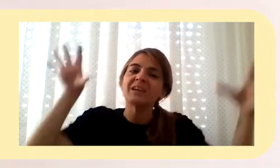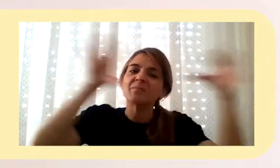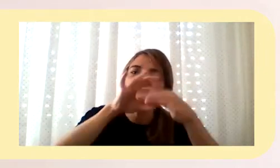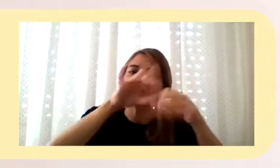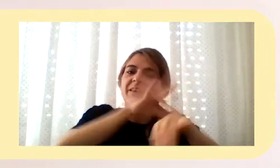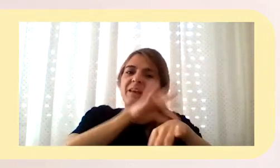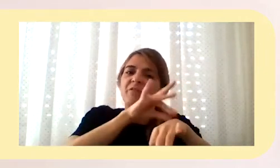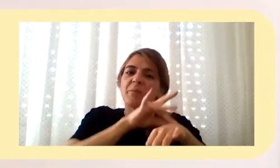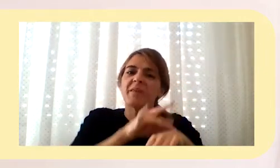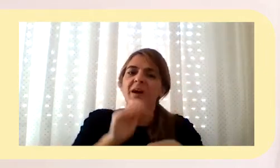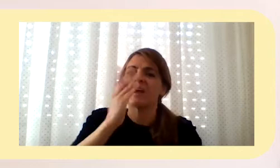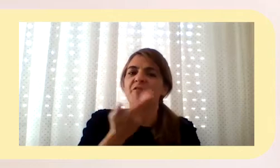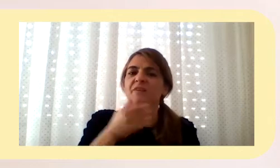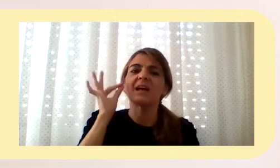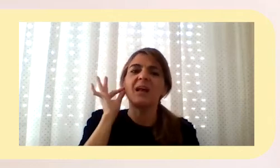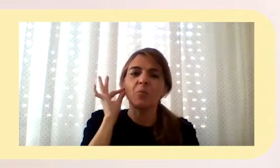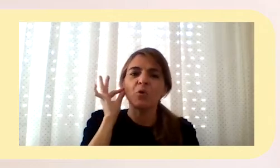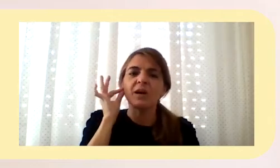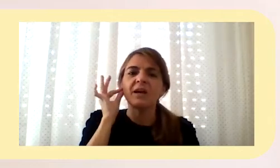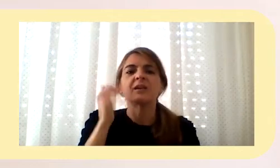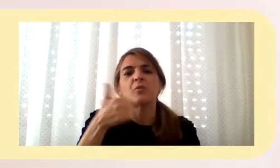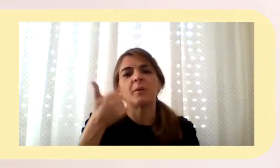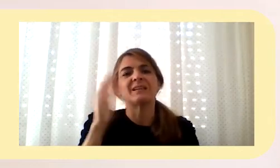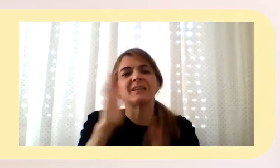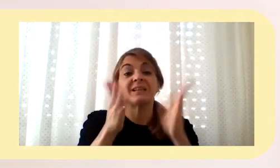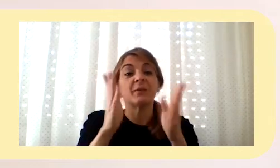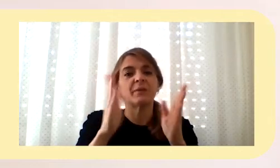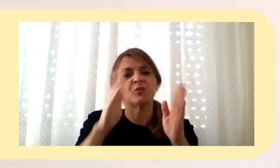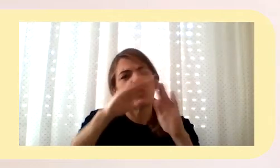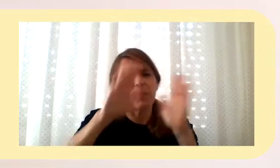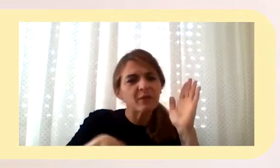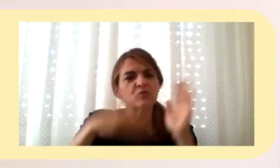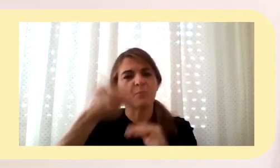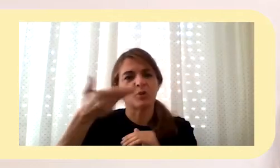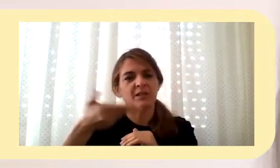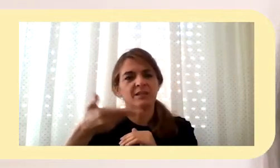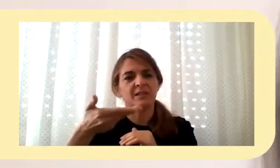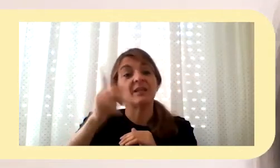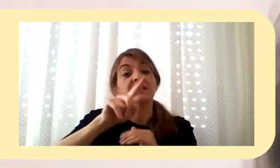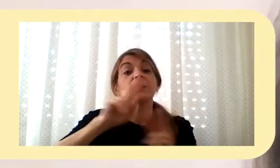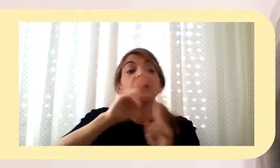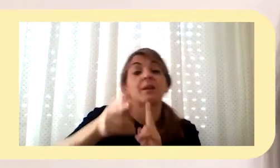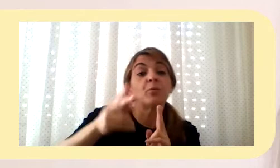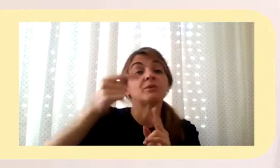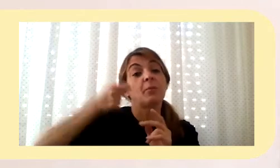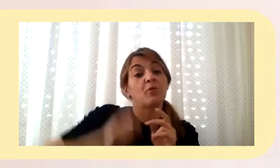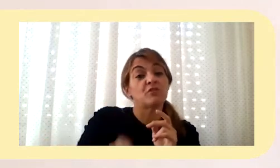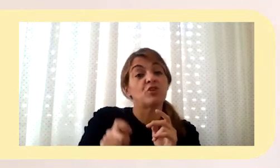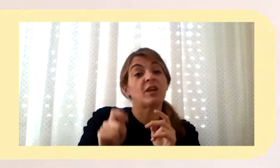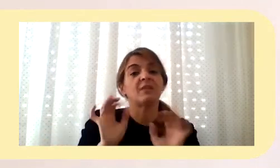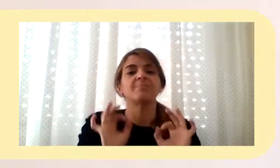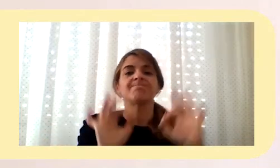el tratamiento. La respuesta profesional desde el modelo, se suele hacer una respuesta profesional desde el modelo